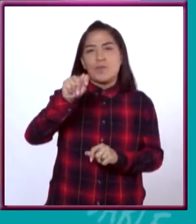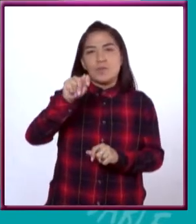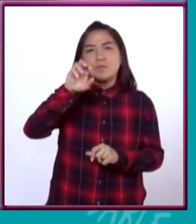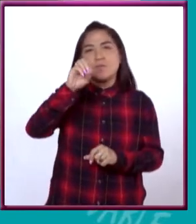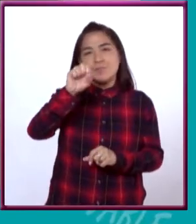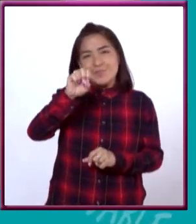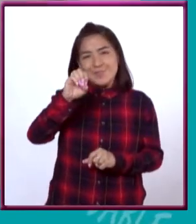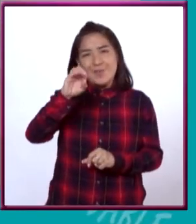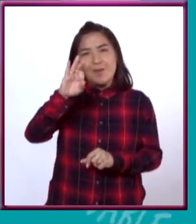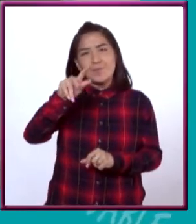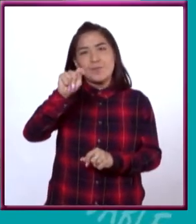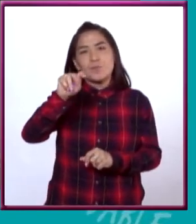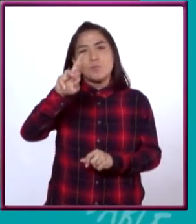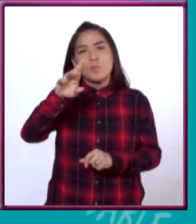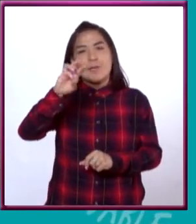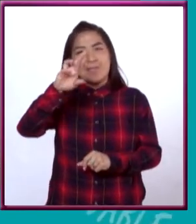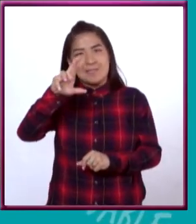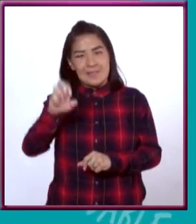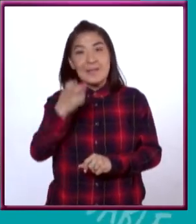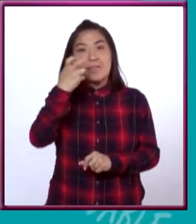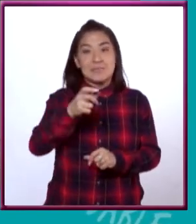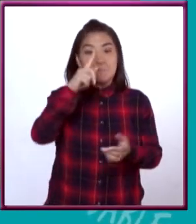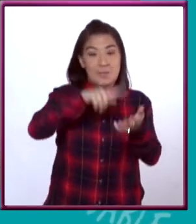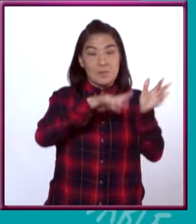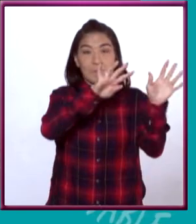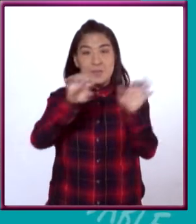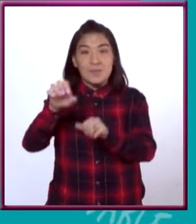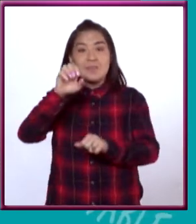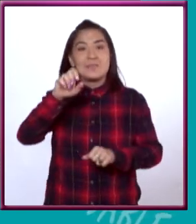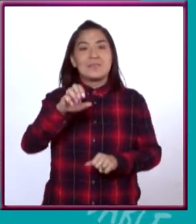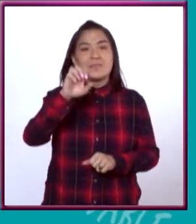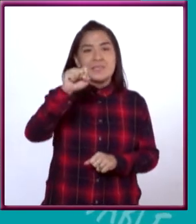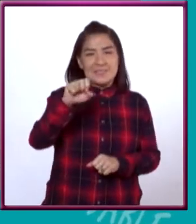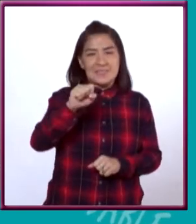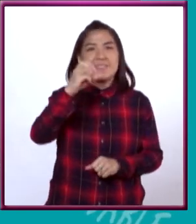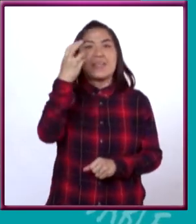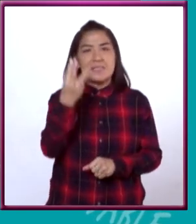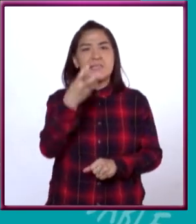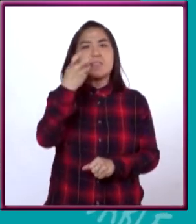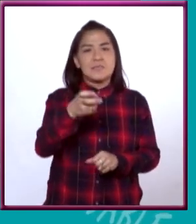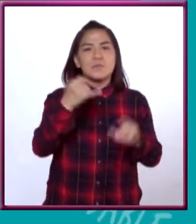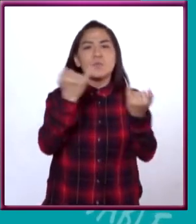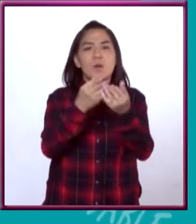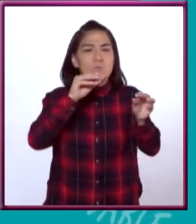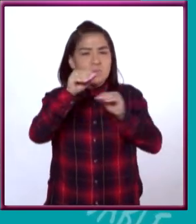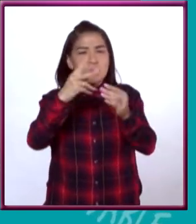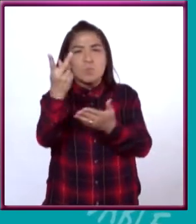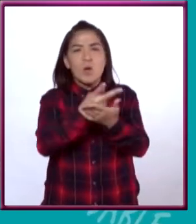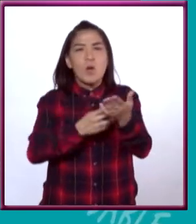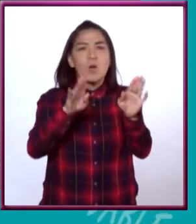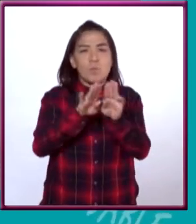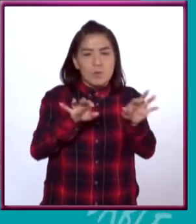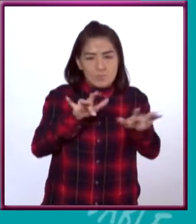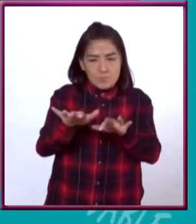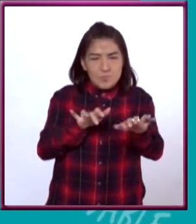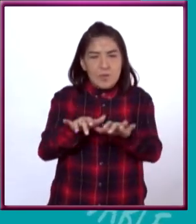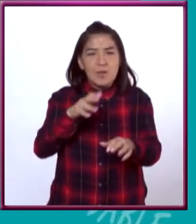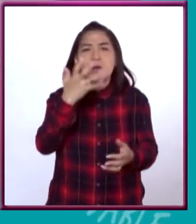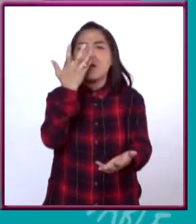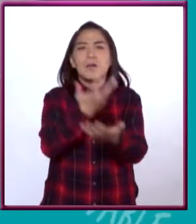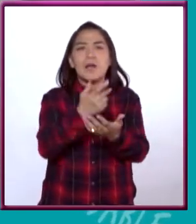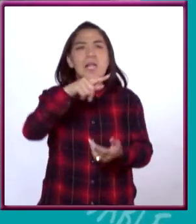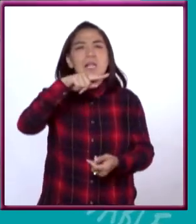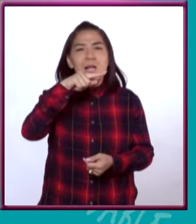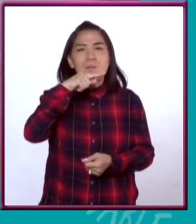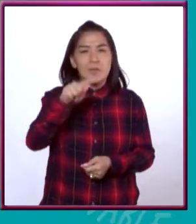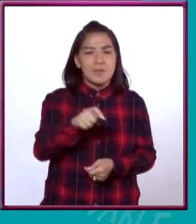En 1963, Ivan Sutherland desarrolló un programa en el que los usuarios podían mover estos objetos mediante un